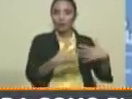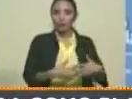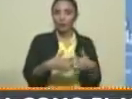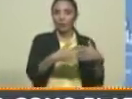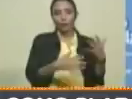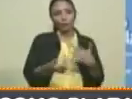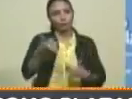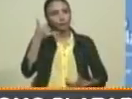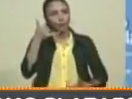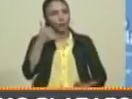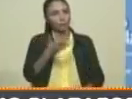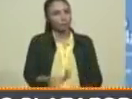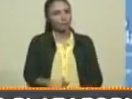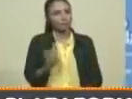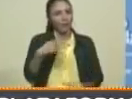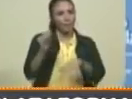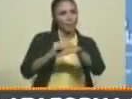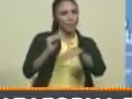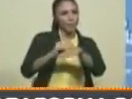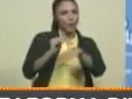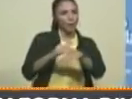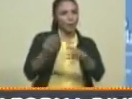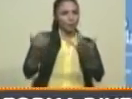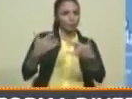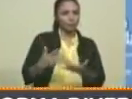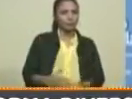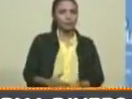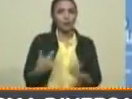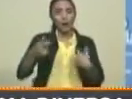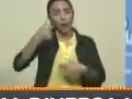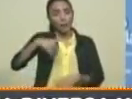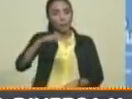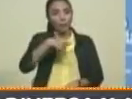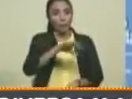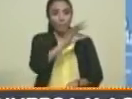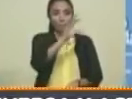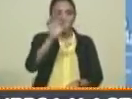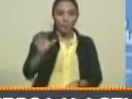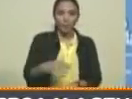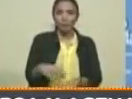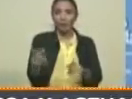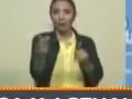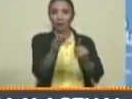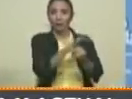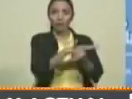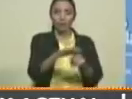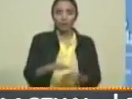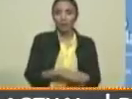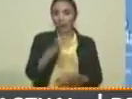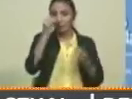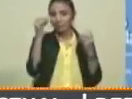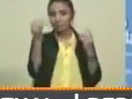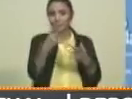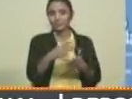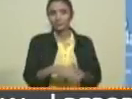personalmente a medio mundo. Se lo vacilaron.